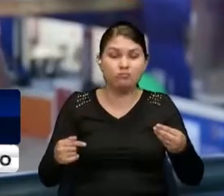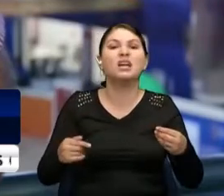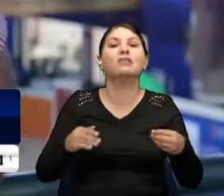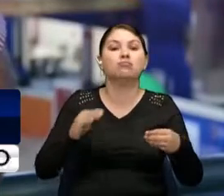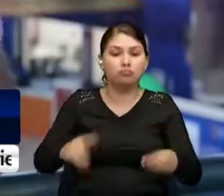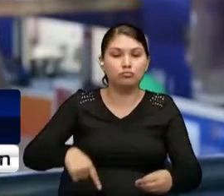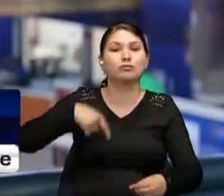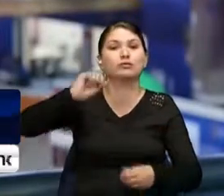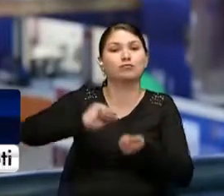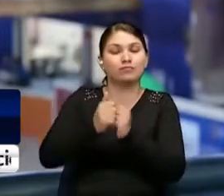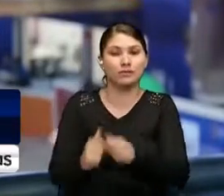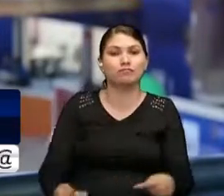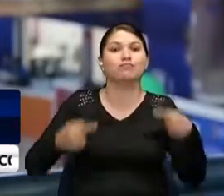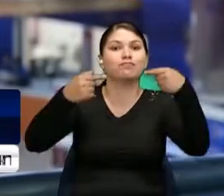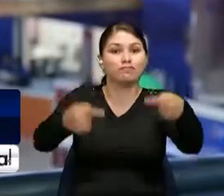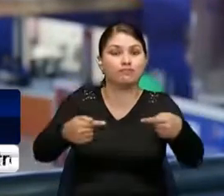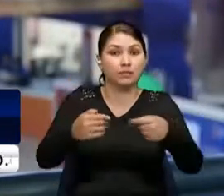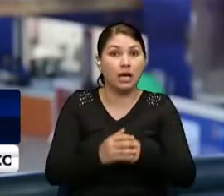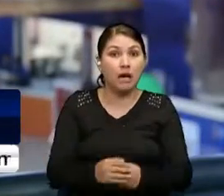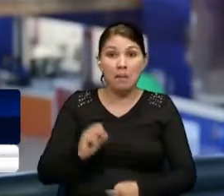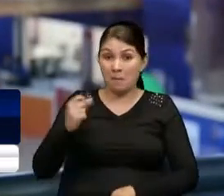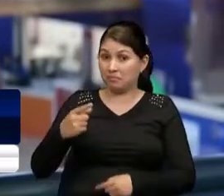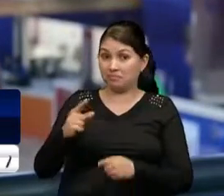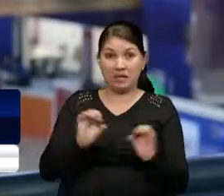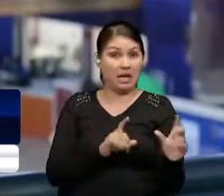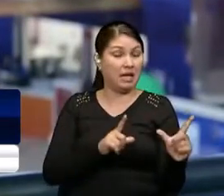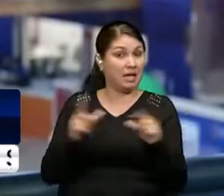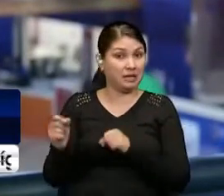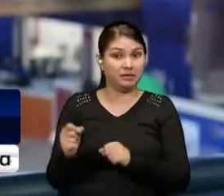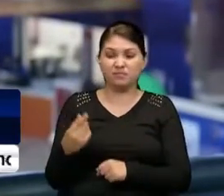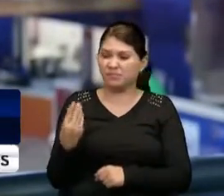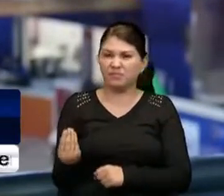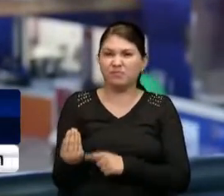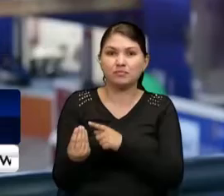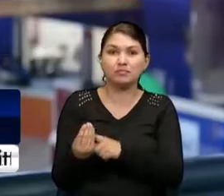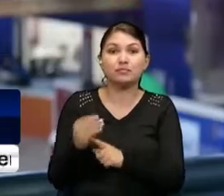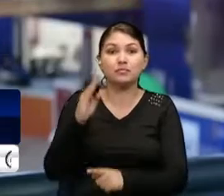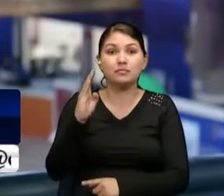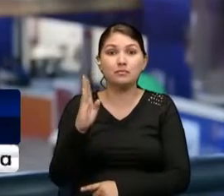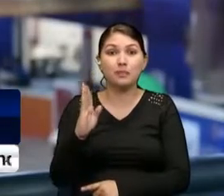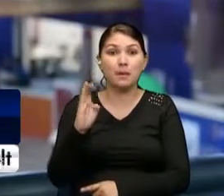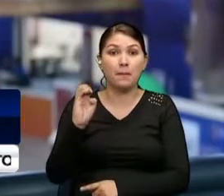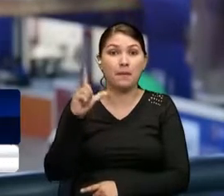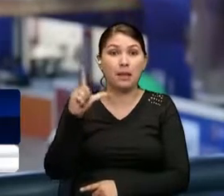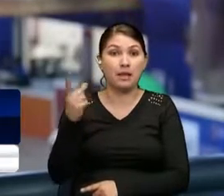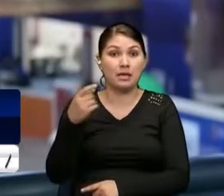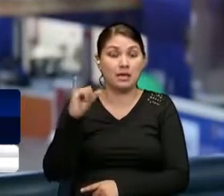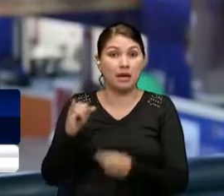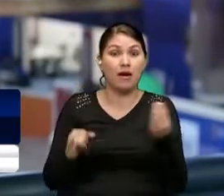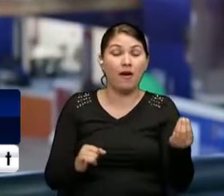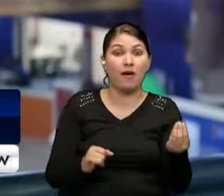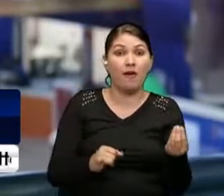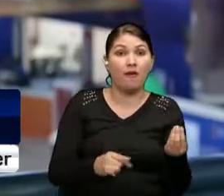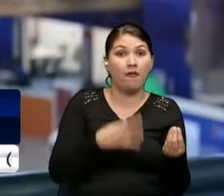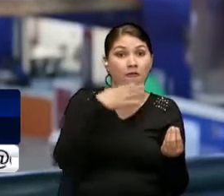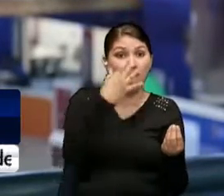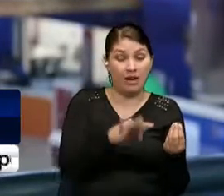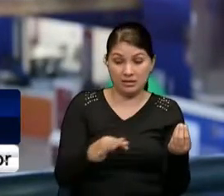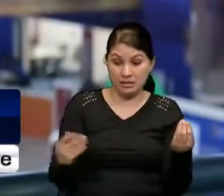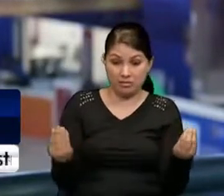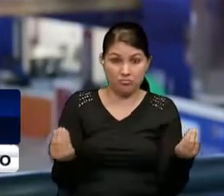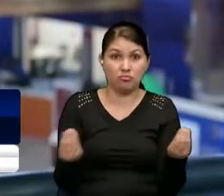para definir la segunda semifinal la primera ya está clara la van a jugar bélica frente al equipo de francia es decir que cuatro elencos